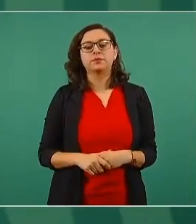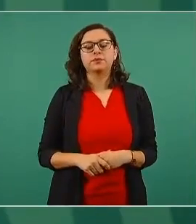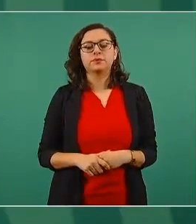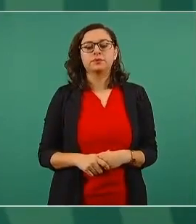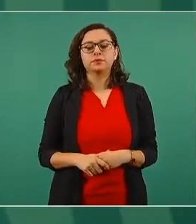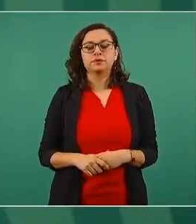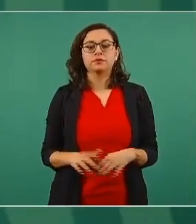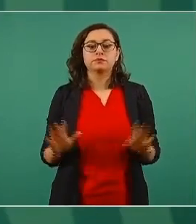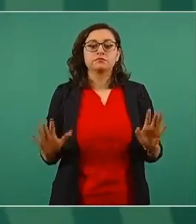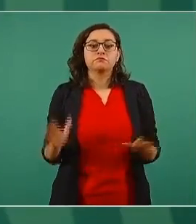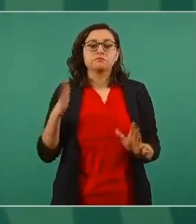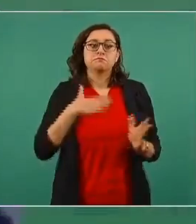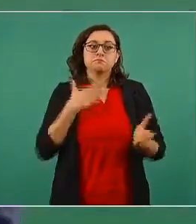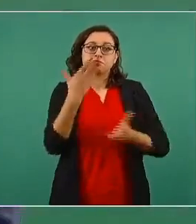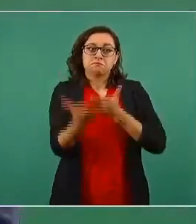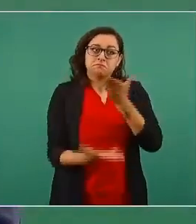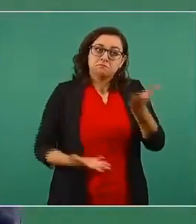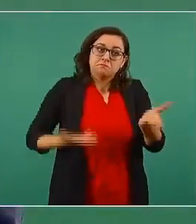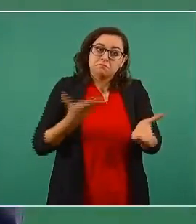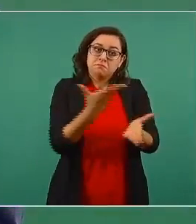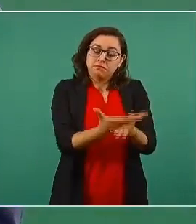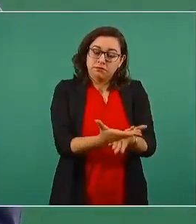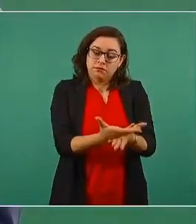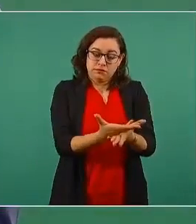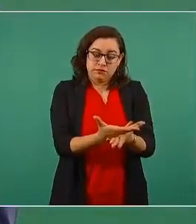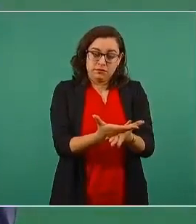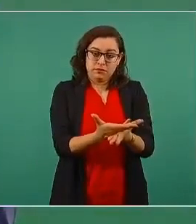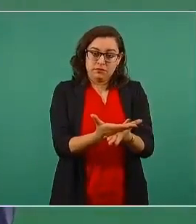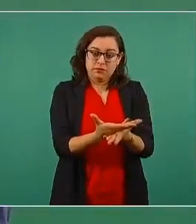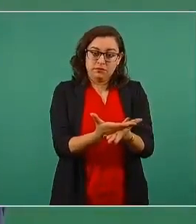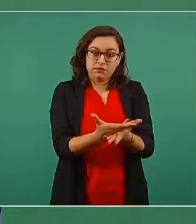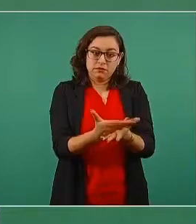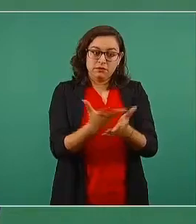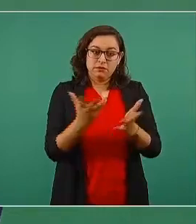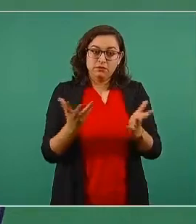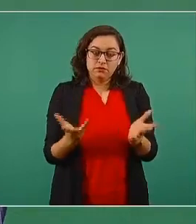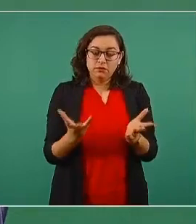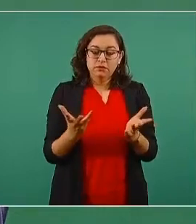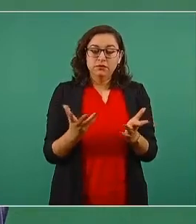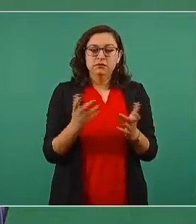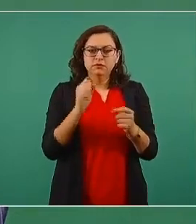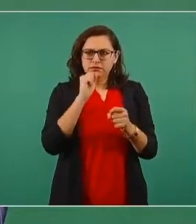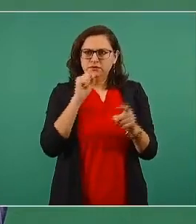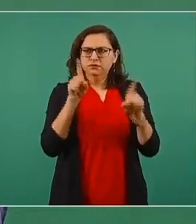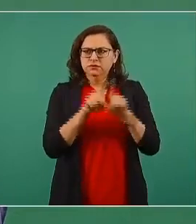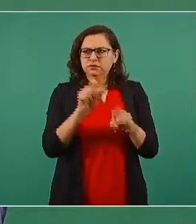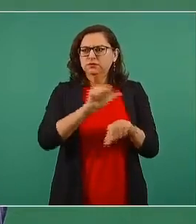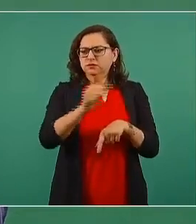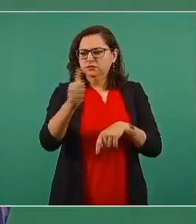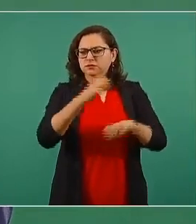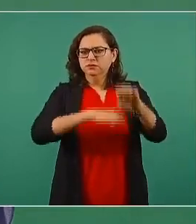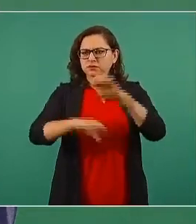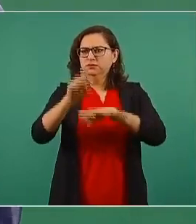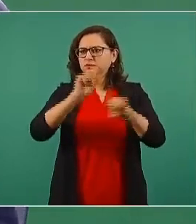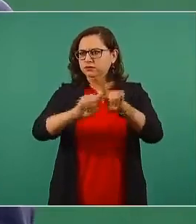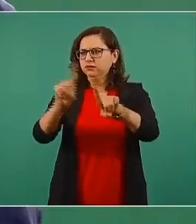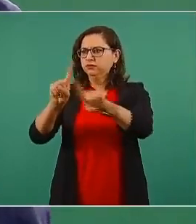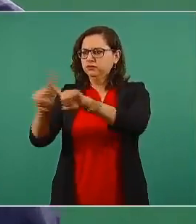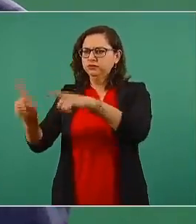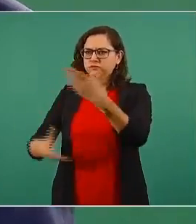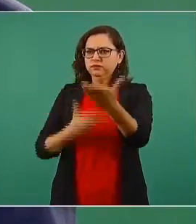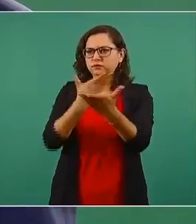Es un planteamiento que hemos hecho en otros casos y